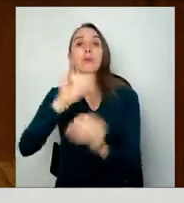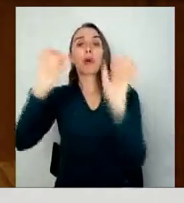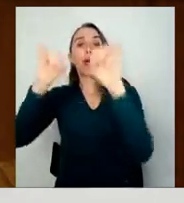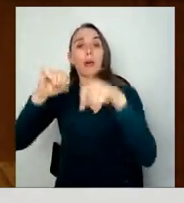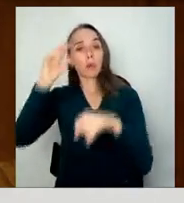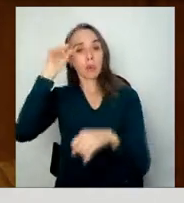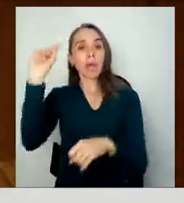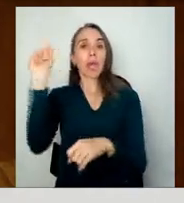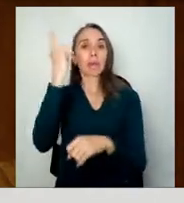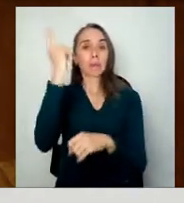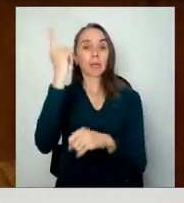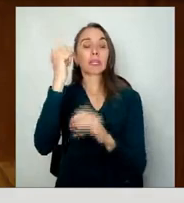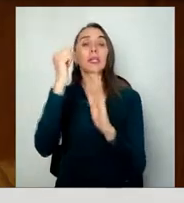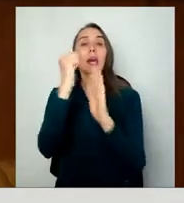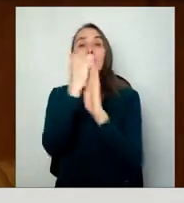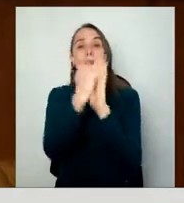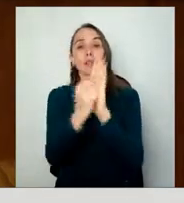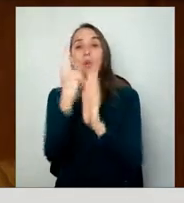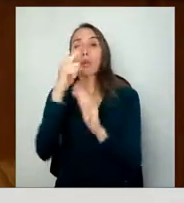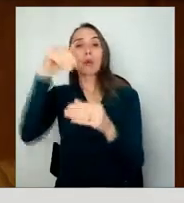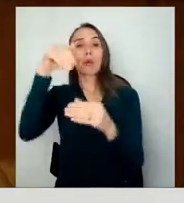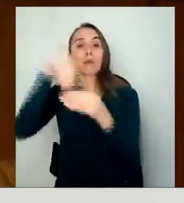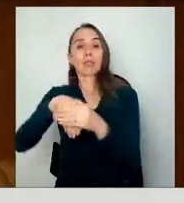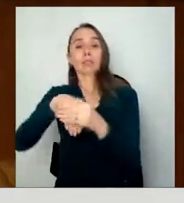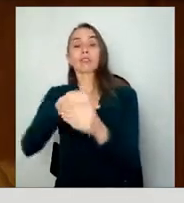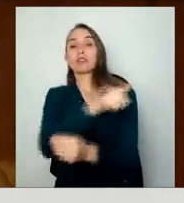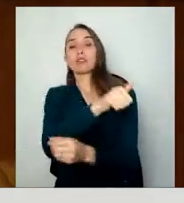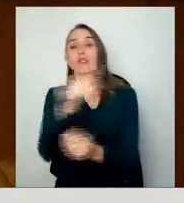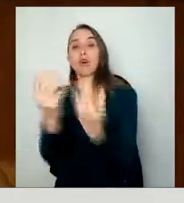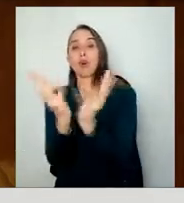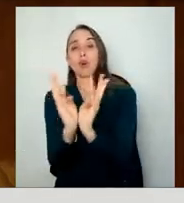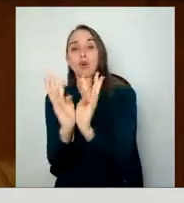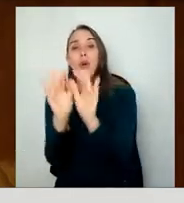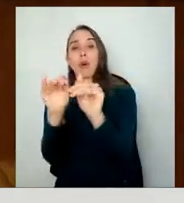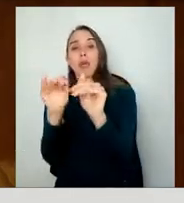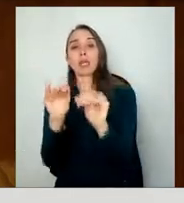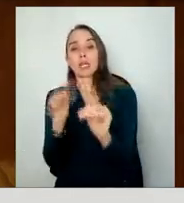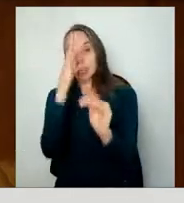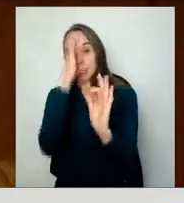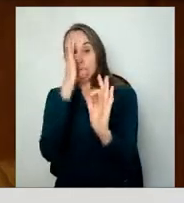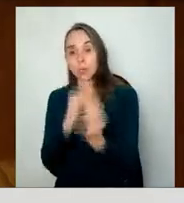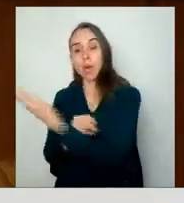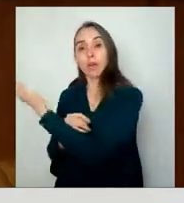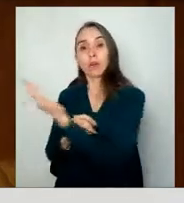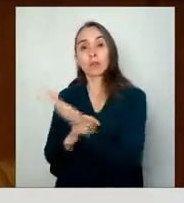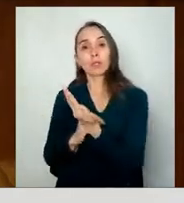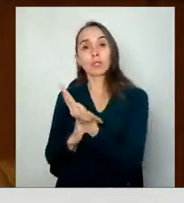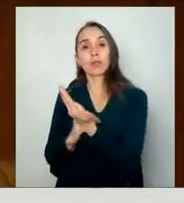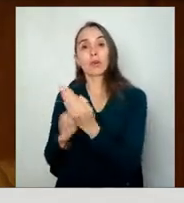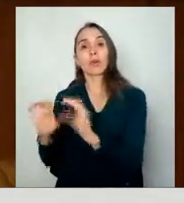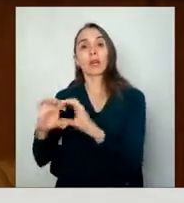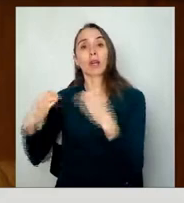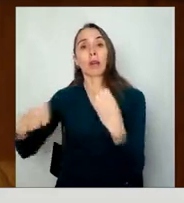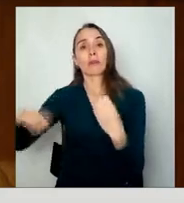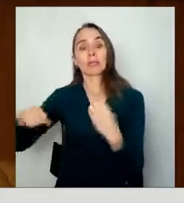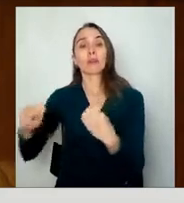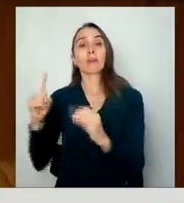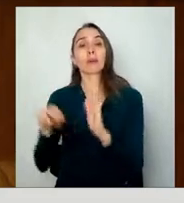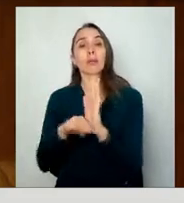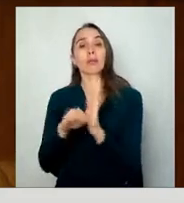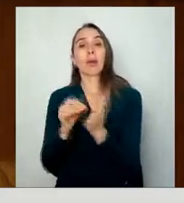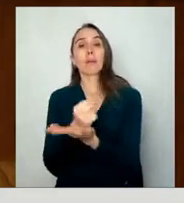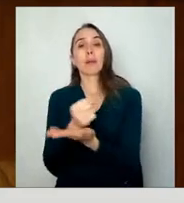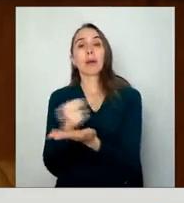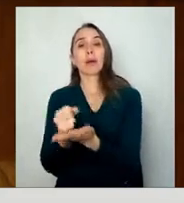a la vez por unanimidad de votos y en los mismos términos que fuera despachado por el honorable senado en su primer trámite constitucional